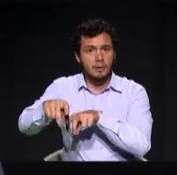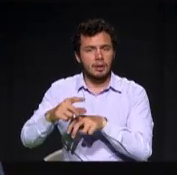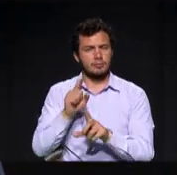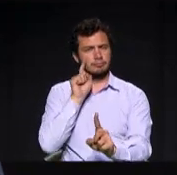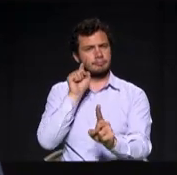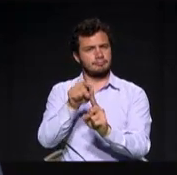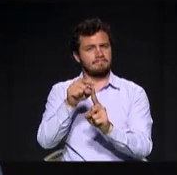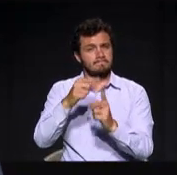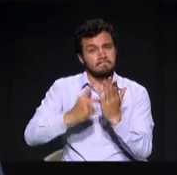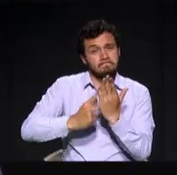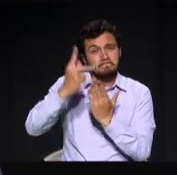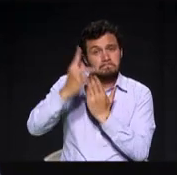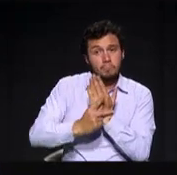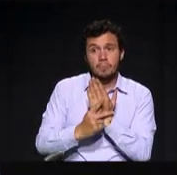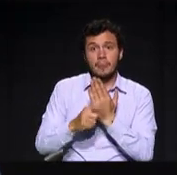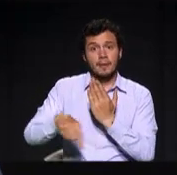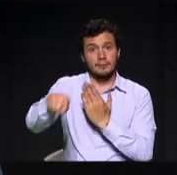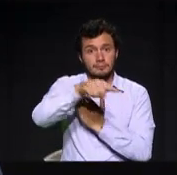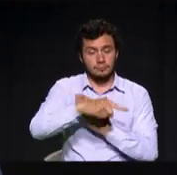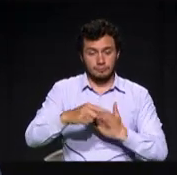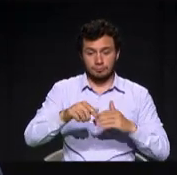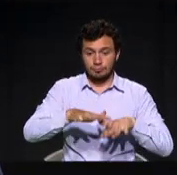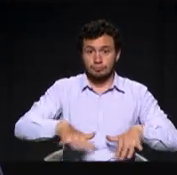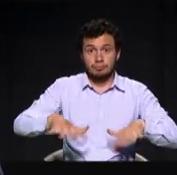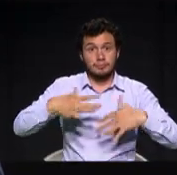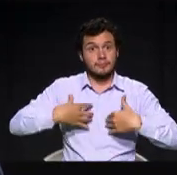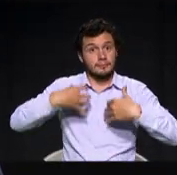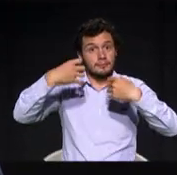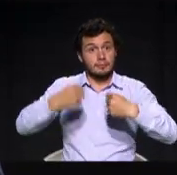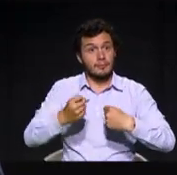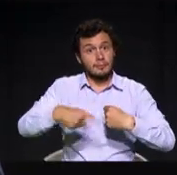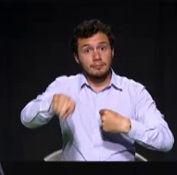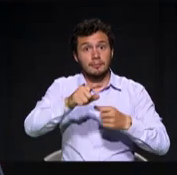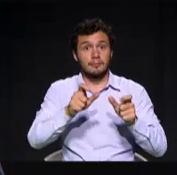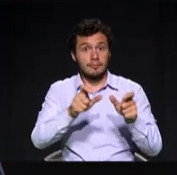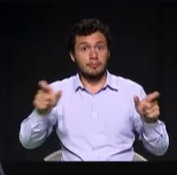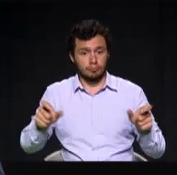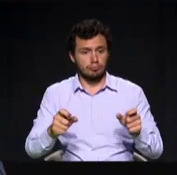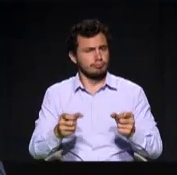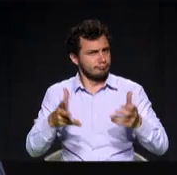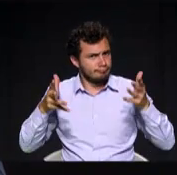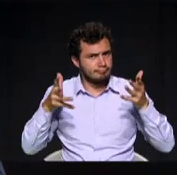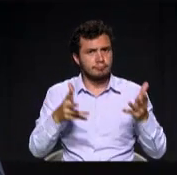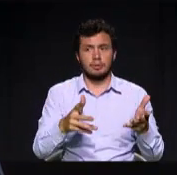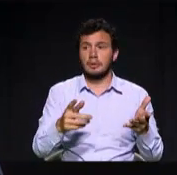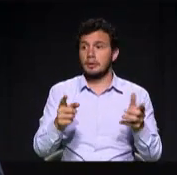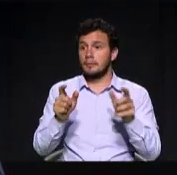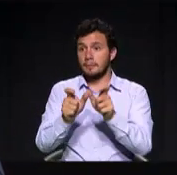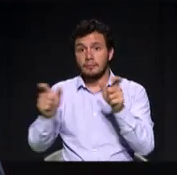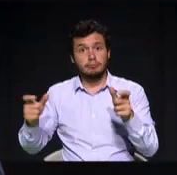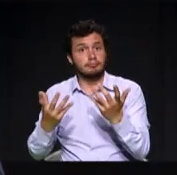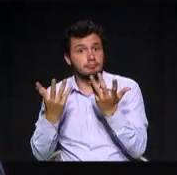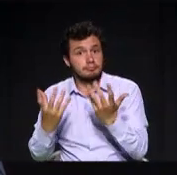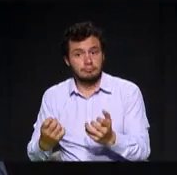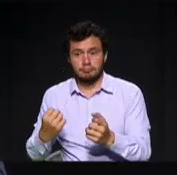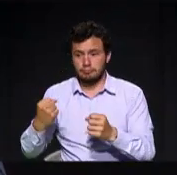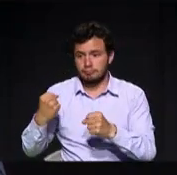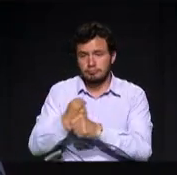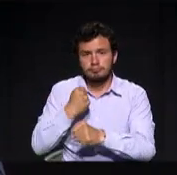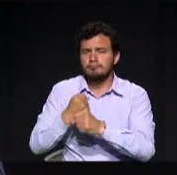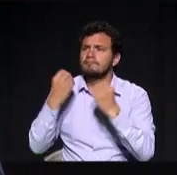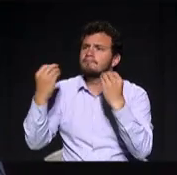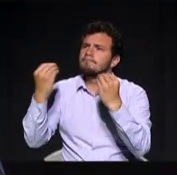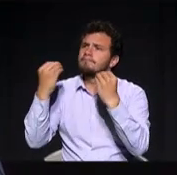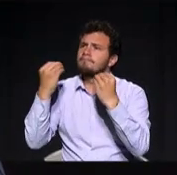involucrar a los propietarios y a gente que quiera estudiar capacitarse en la producción en la productividad para